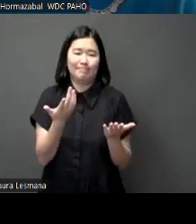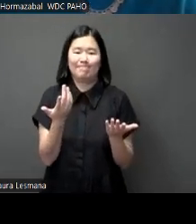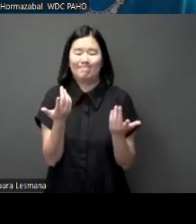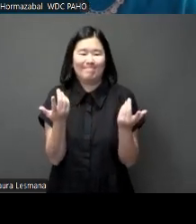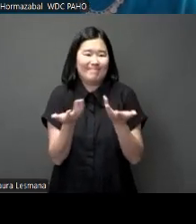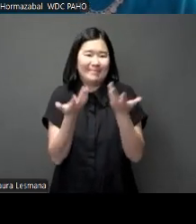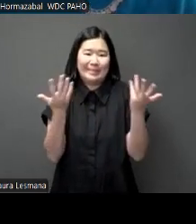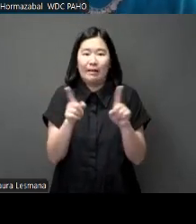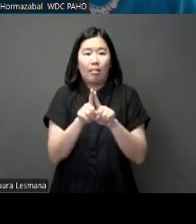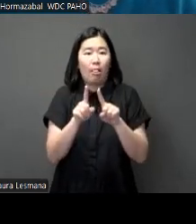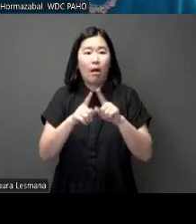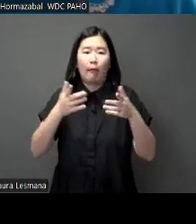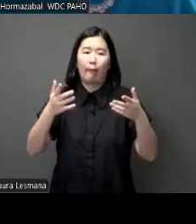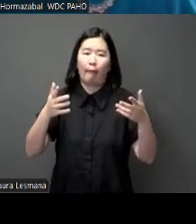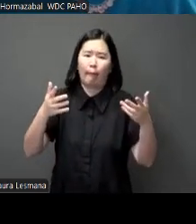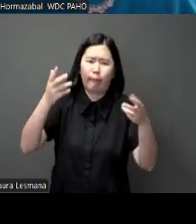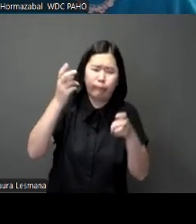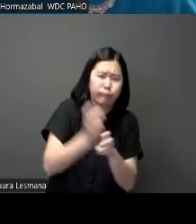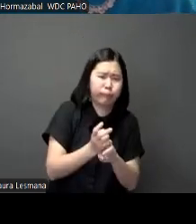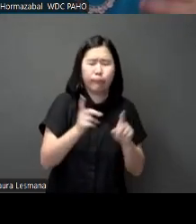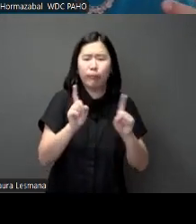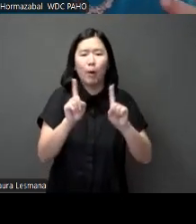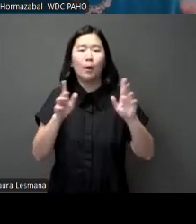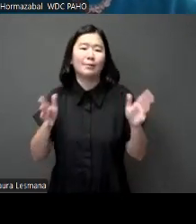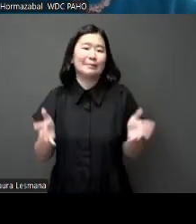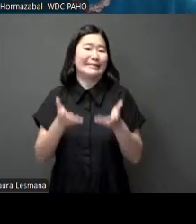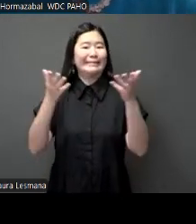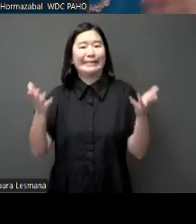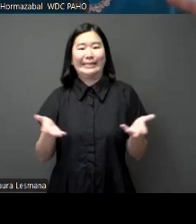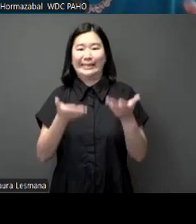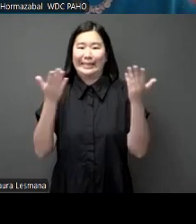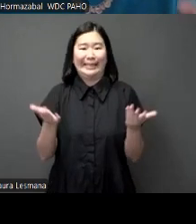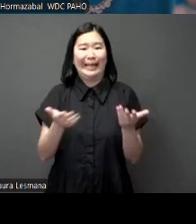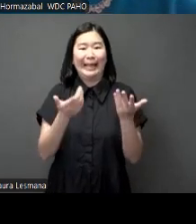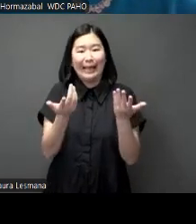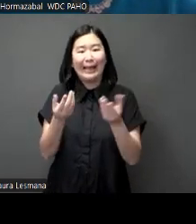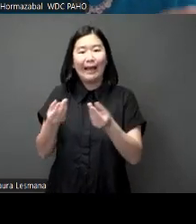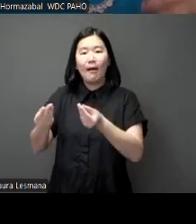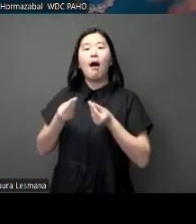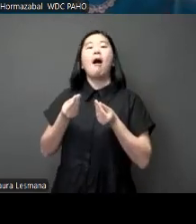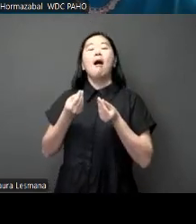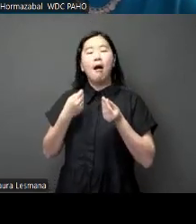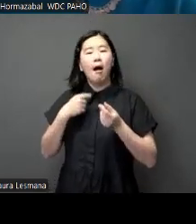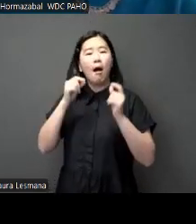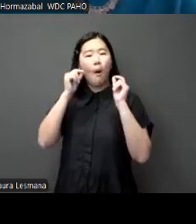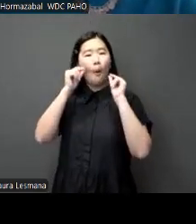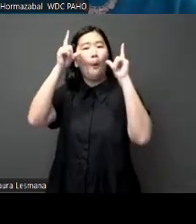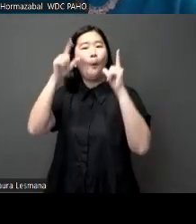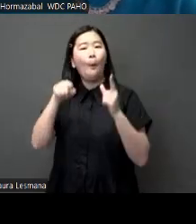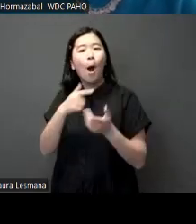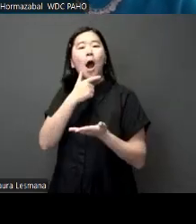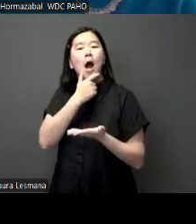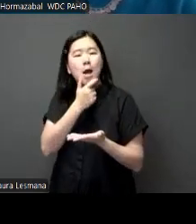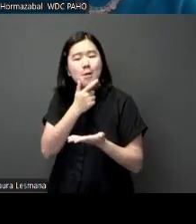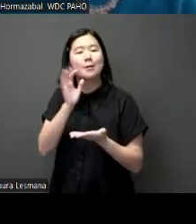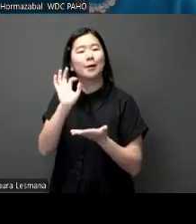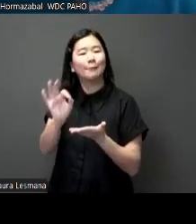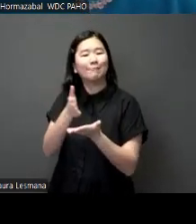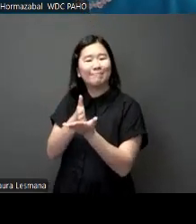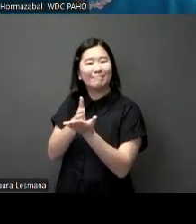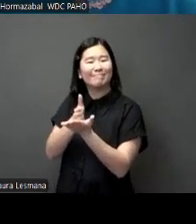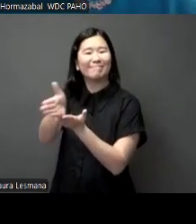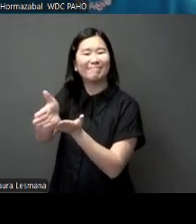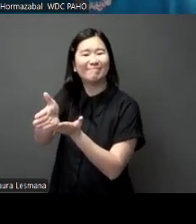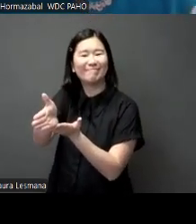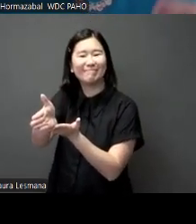mirada integrada. Y también permite que para algunos equipos puede ser prioritario fortalecer una de estas áreas de trabajo